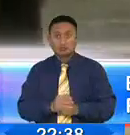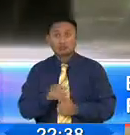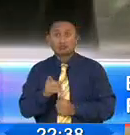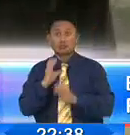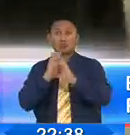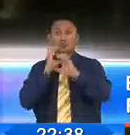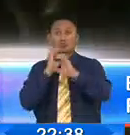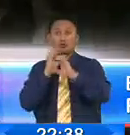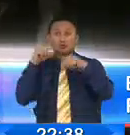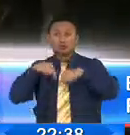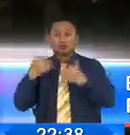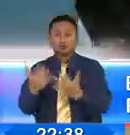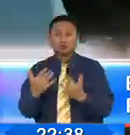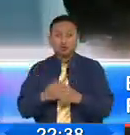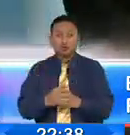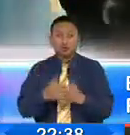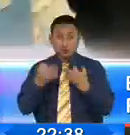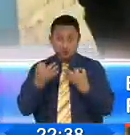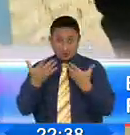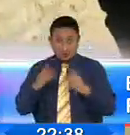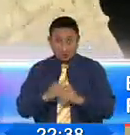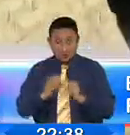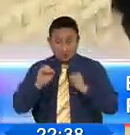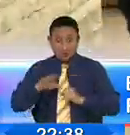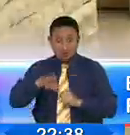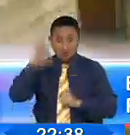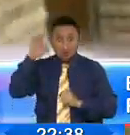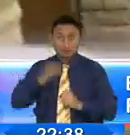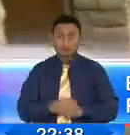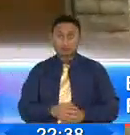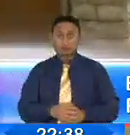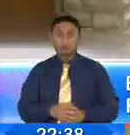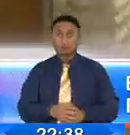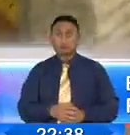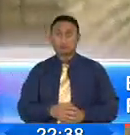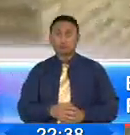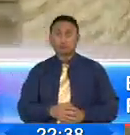de buses esperaban el momento oportuno para actuar y apoderarse